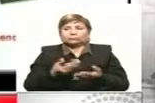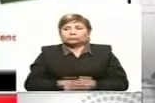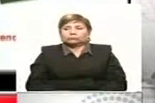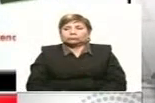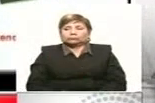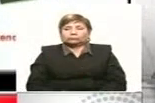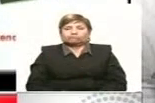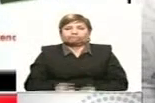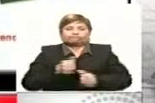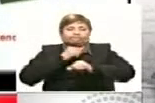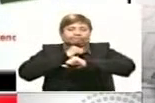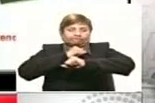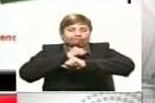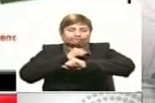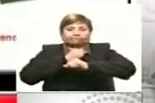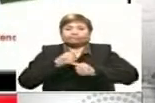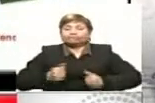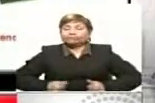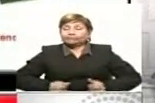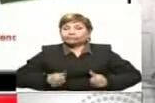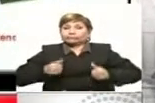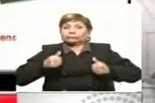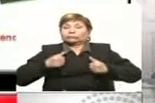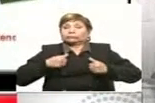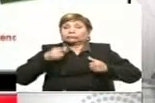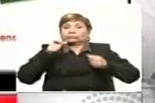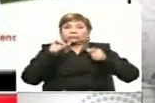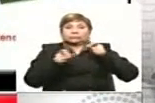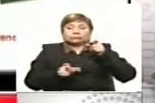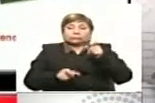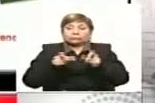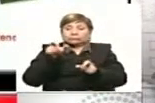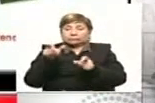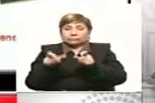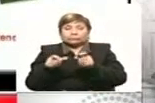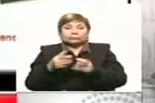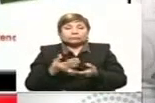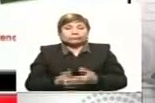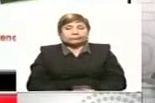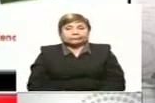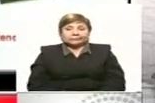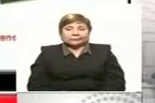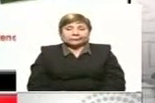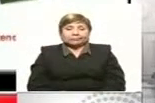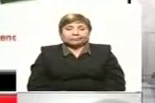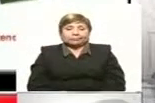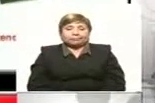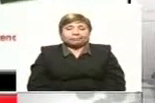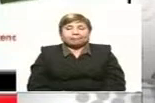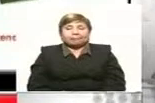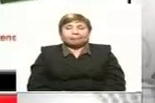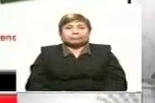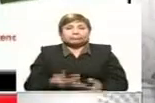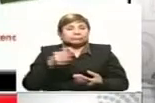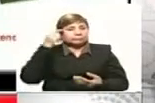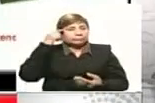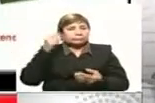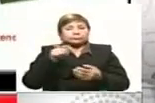por defender el curso de la vida para la persona y su familia, ¿no? Entonces, en este